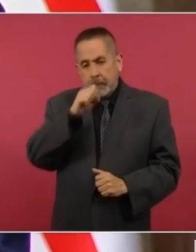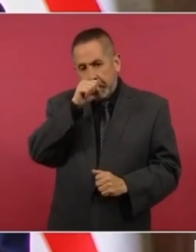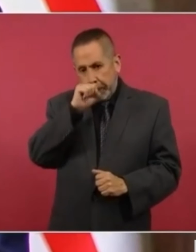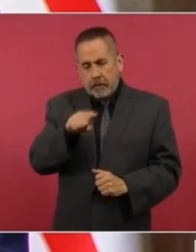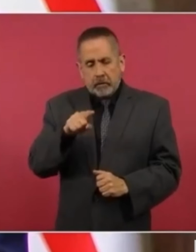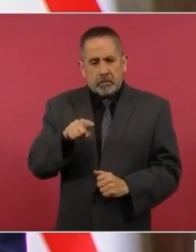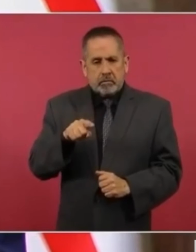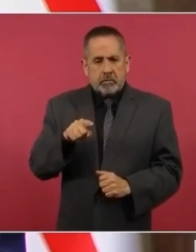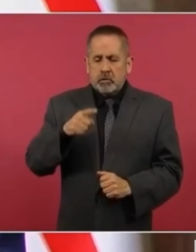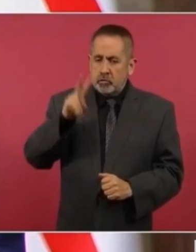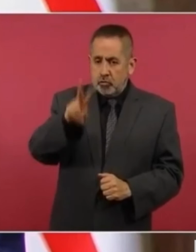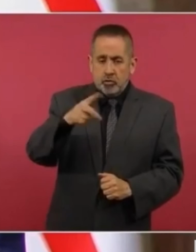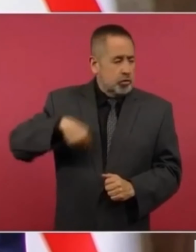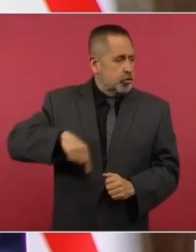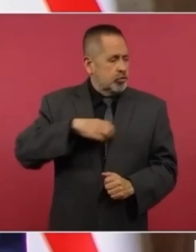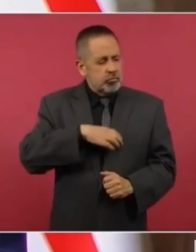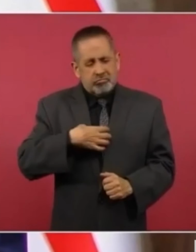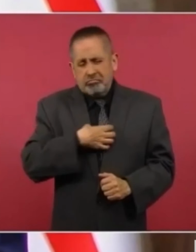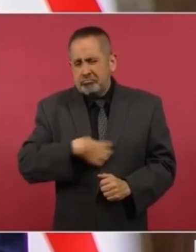celebramos